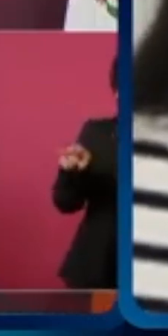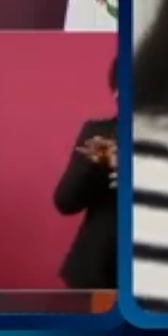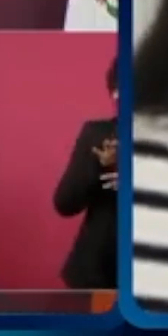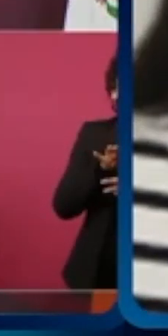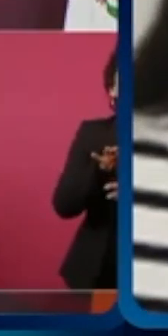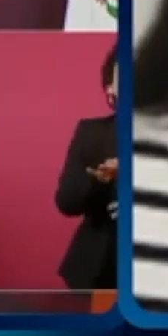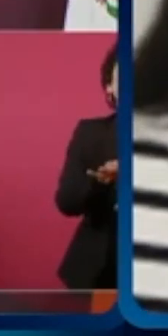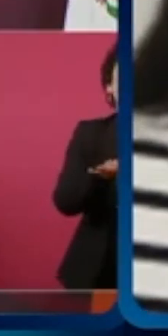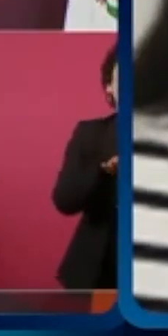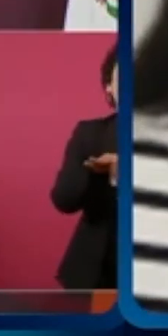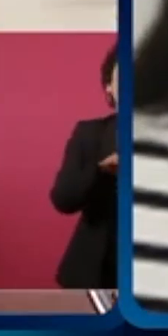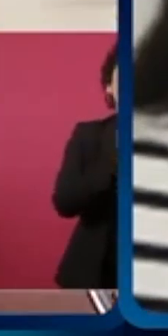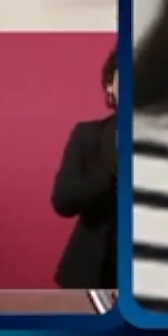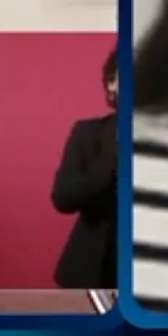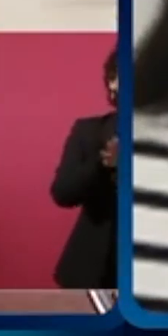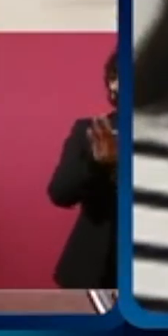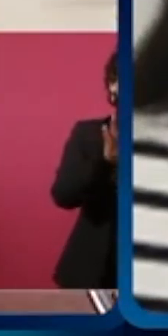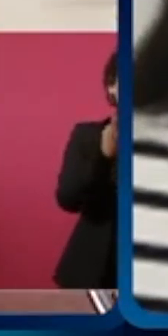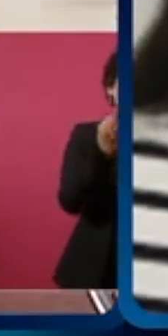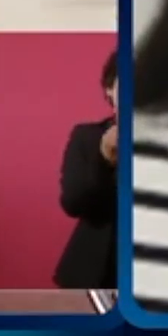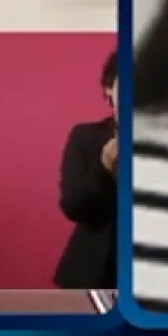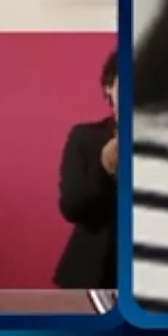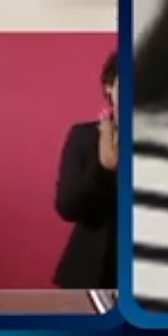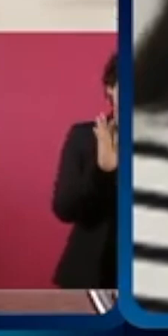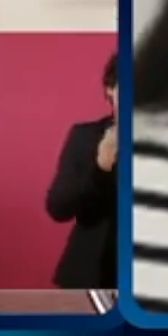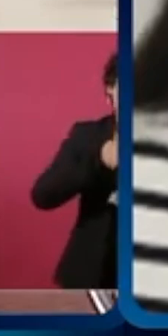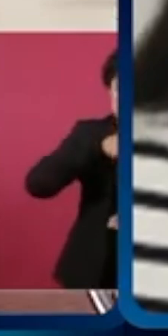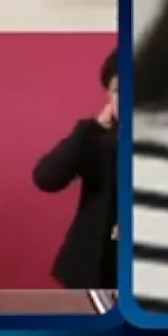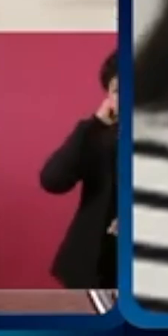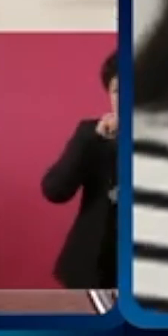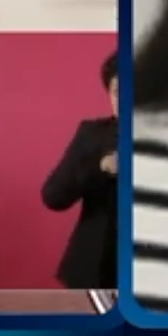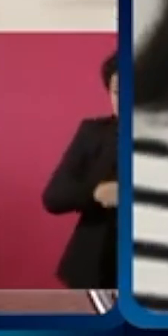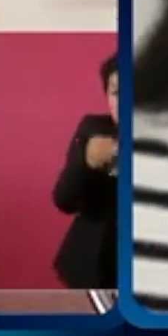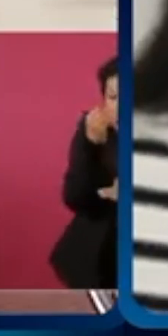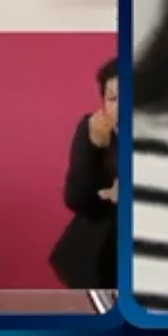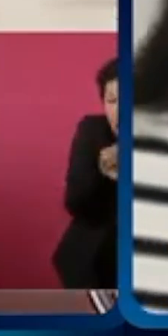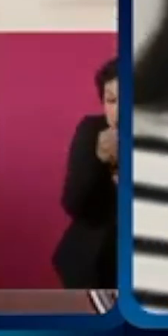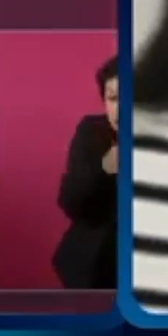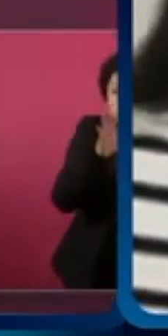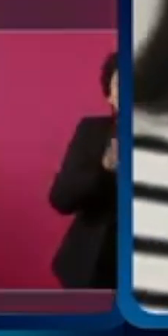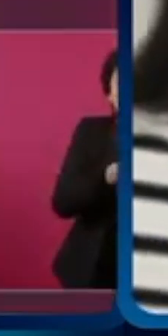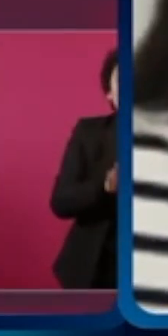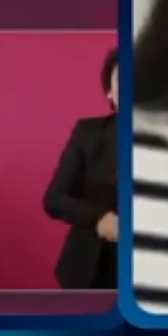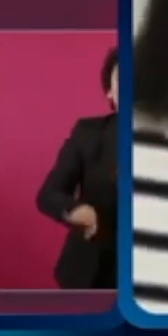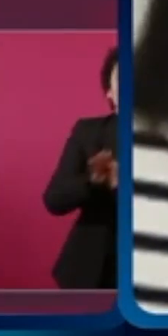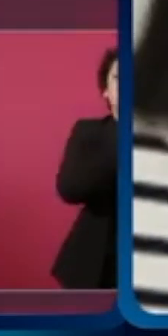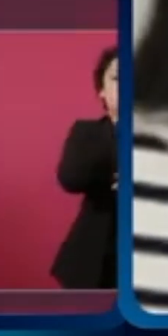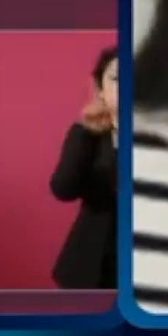en votar por el proyecto y definir: